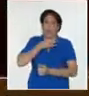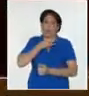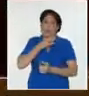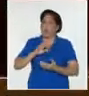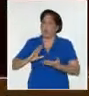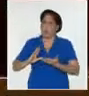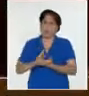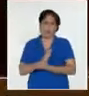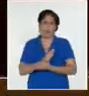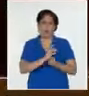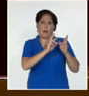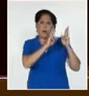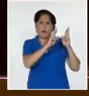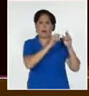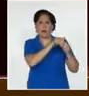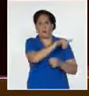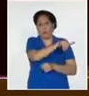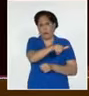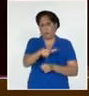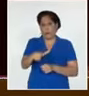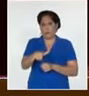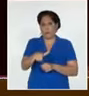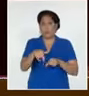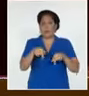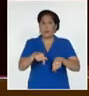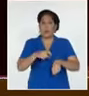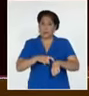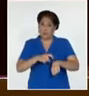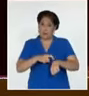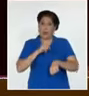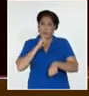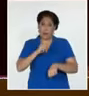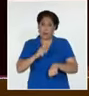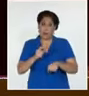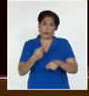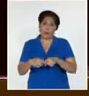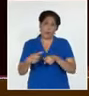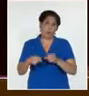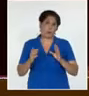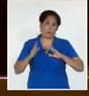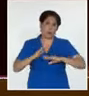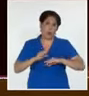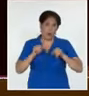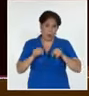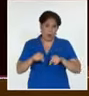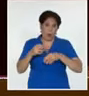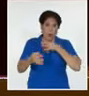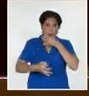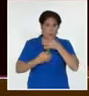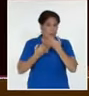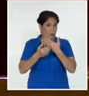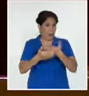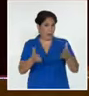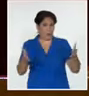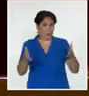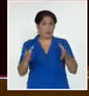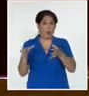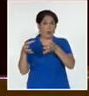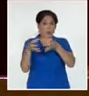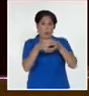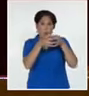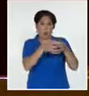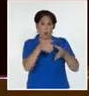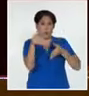desarrollo. En medio de las dificultades y carencias sobre las cuales hablamos abiertamente a las delegaciones llegadas de todo el